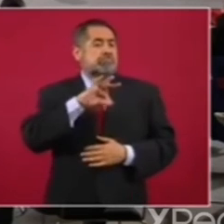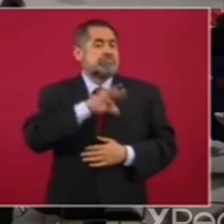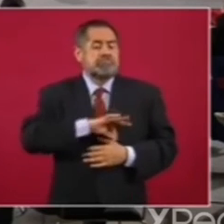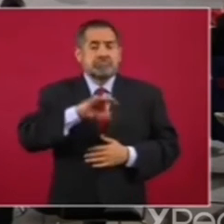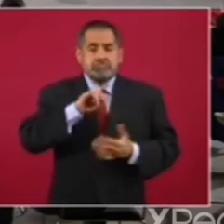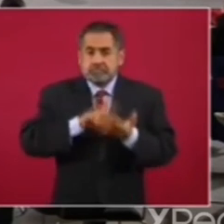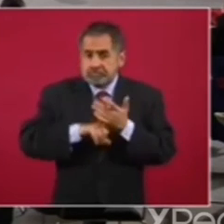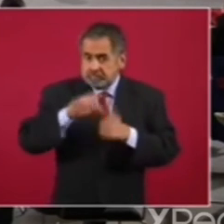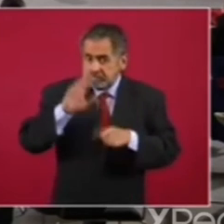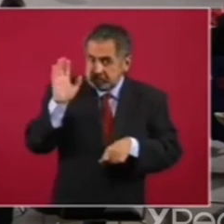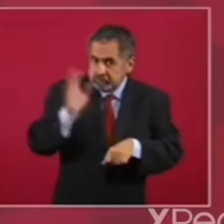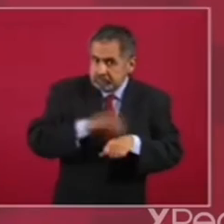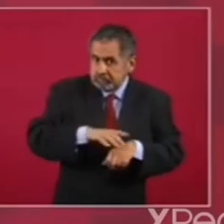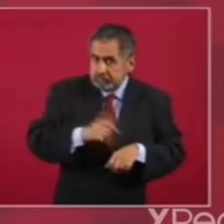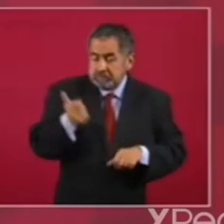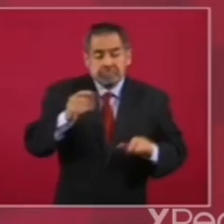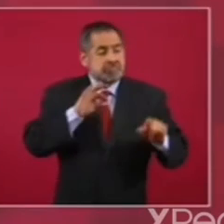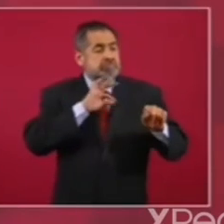cuotas